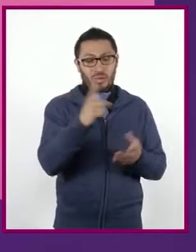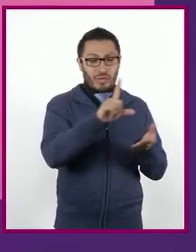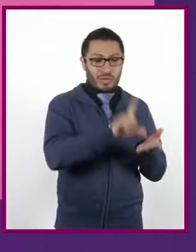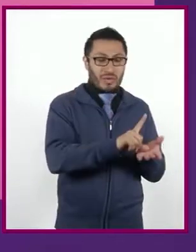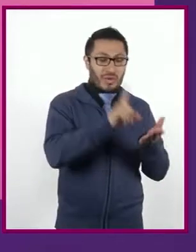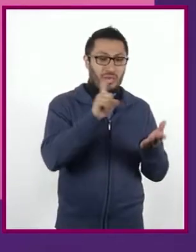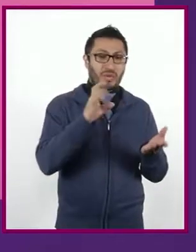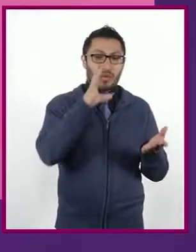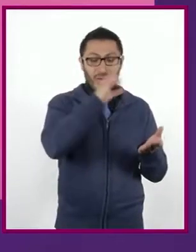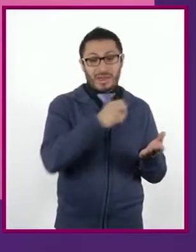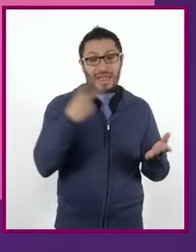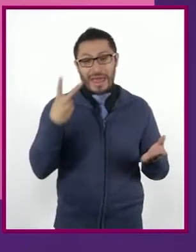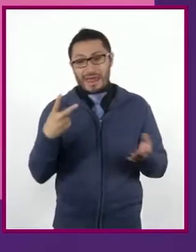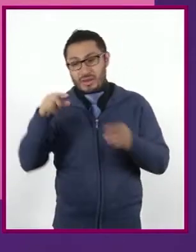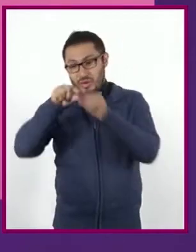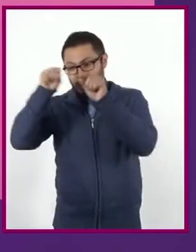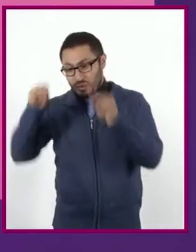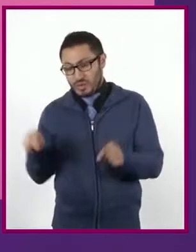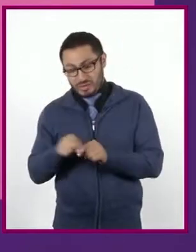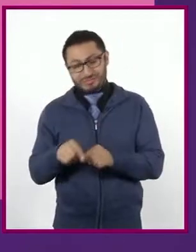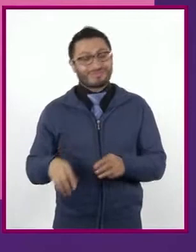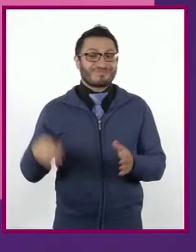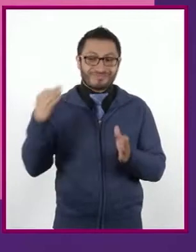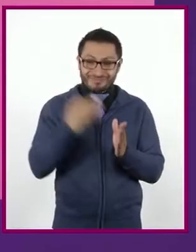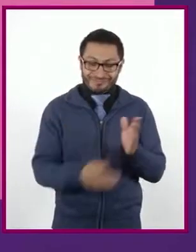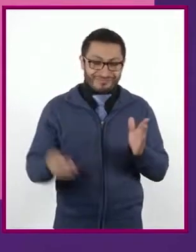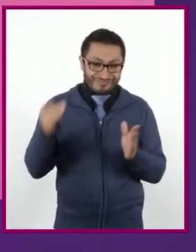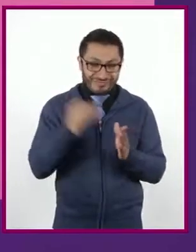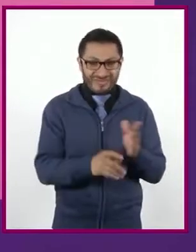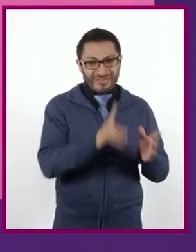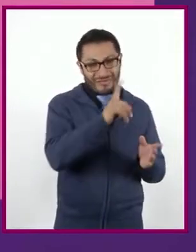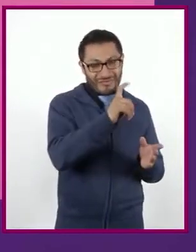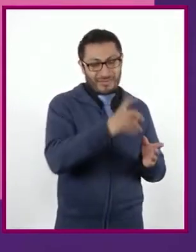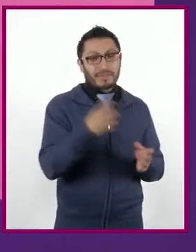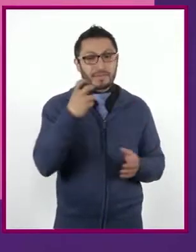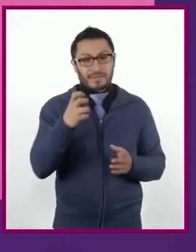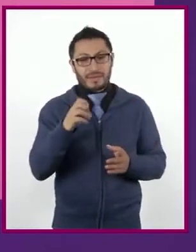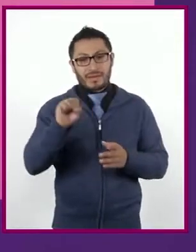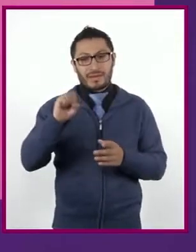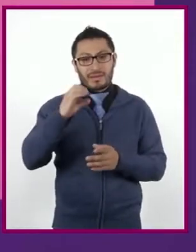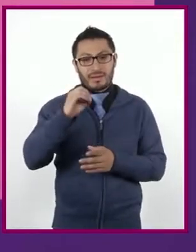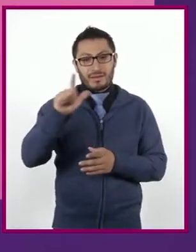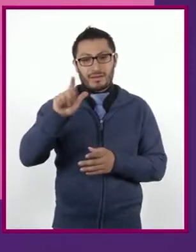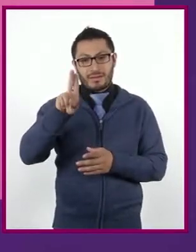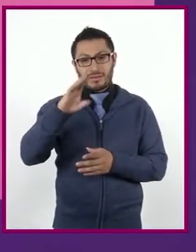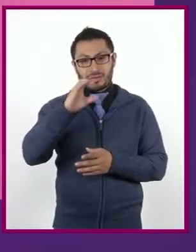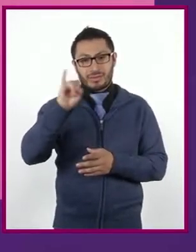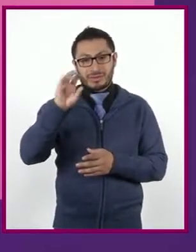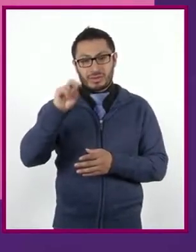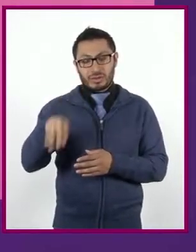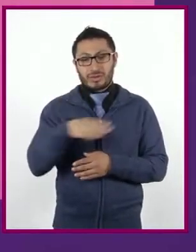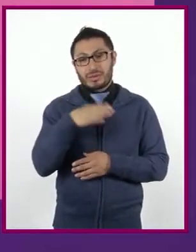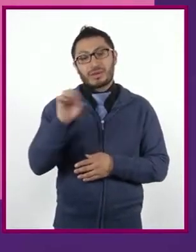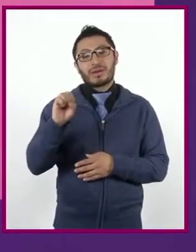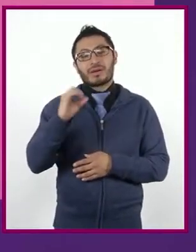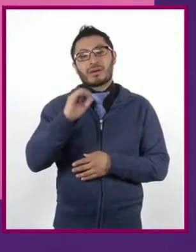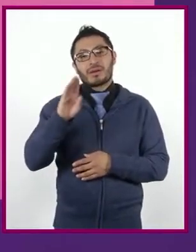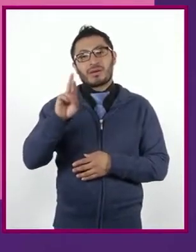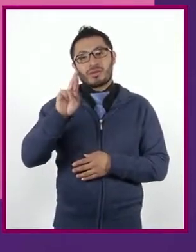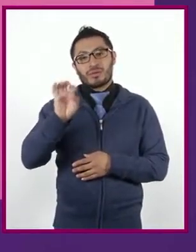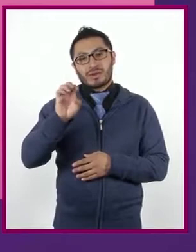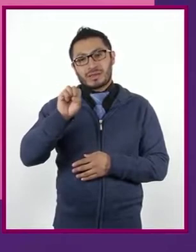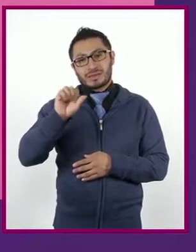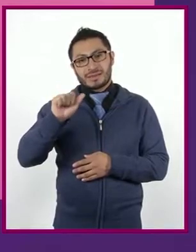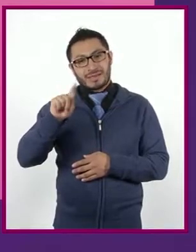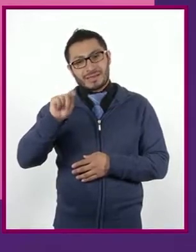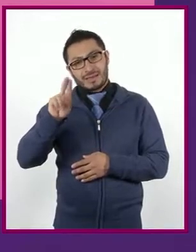darás cuenta que queda polvo sin disolver. A eso se le llama solución sobresaturada. Te invito a que la pongas al